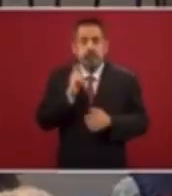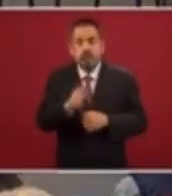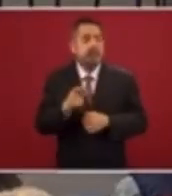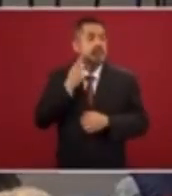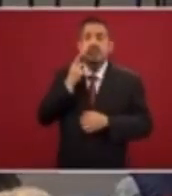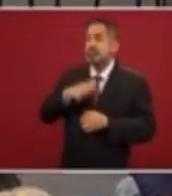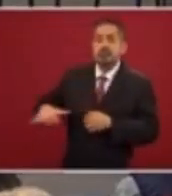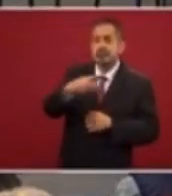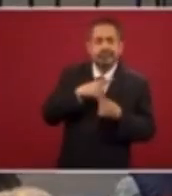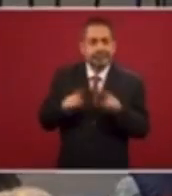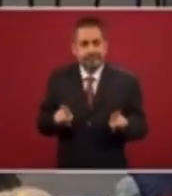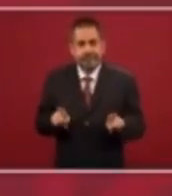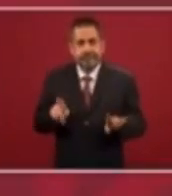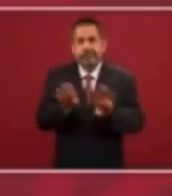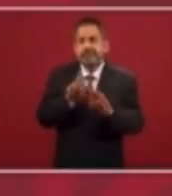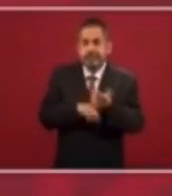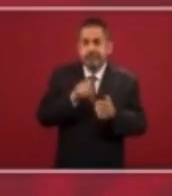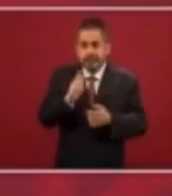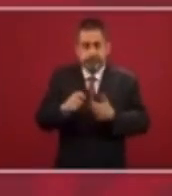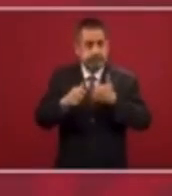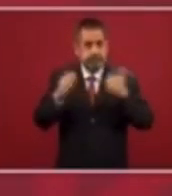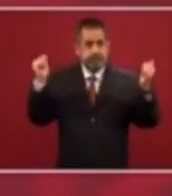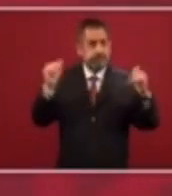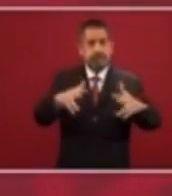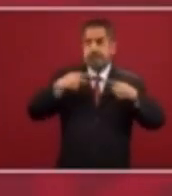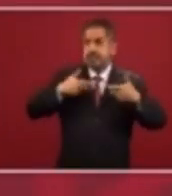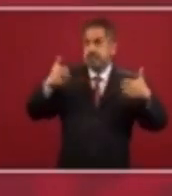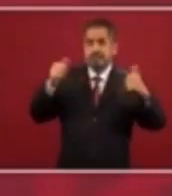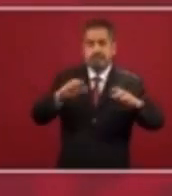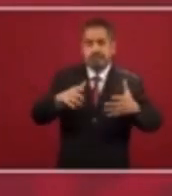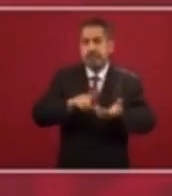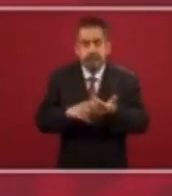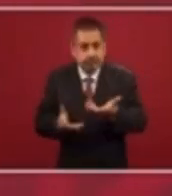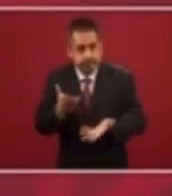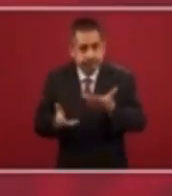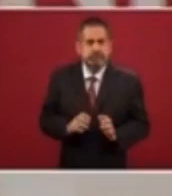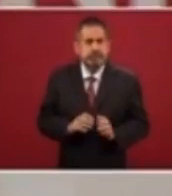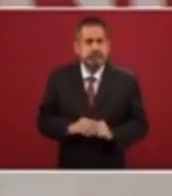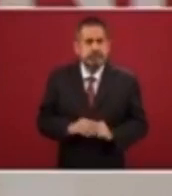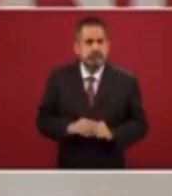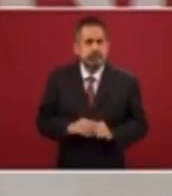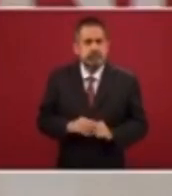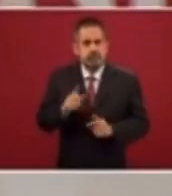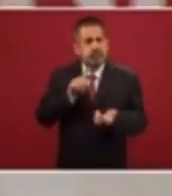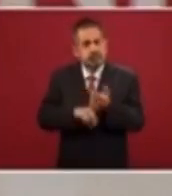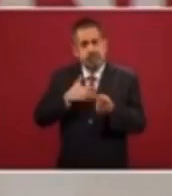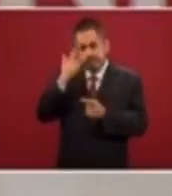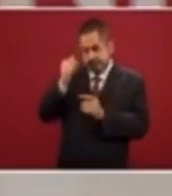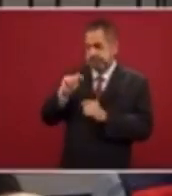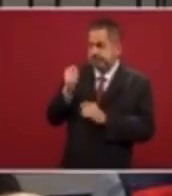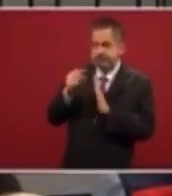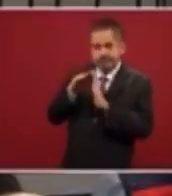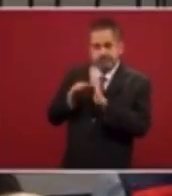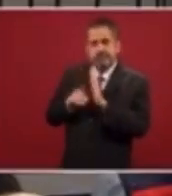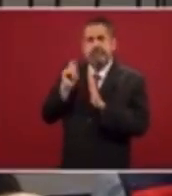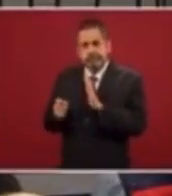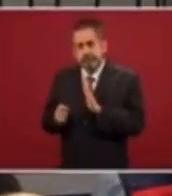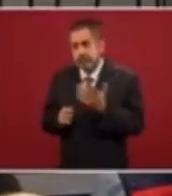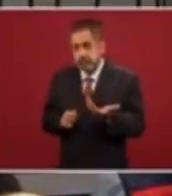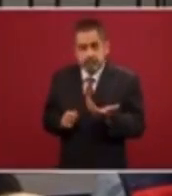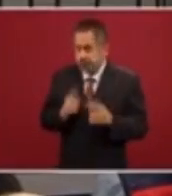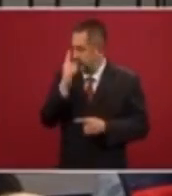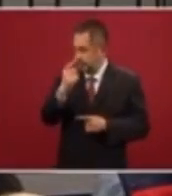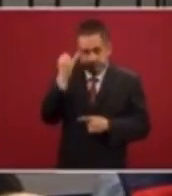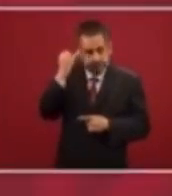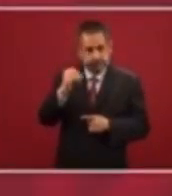connotación política de las giras. Y lo mismo las manifestaciones públicas, las manifestaciones de la ciudadanía organizada tienen un razonamiento técnico. Entonces, básicamente, un